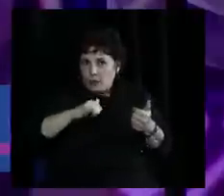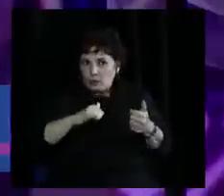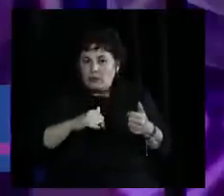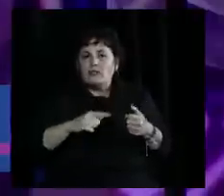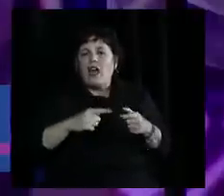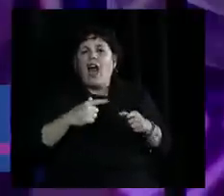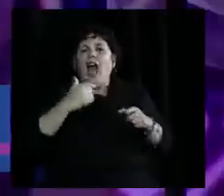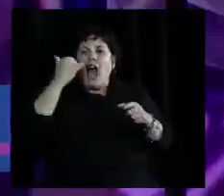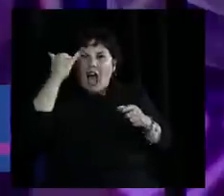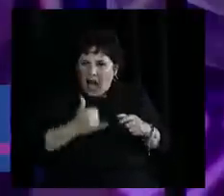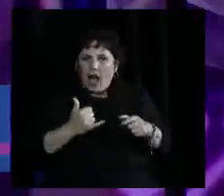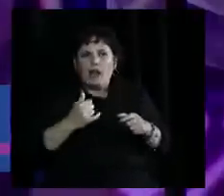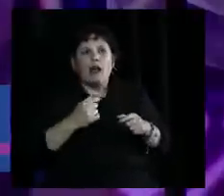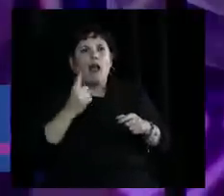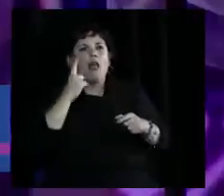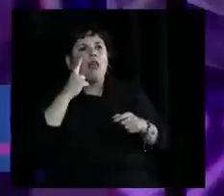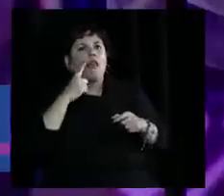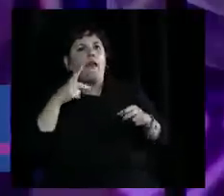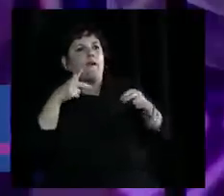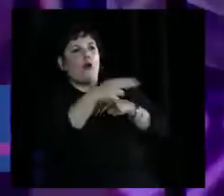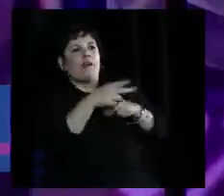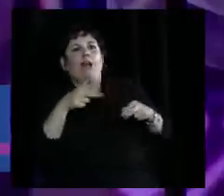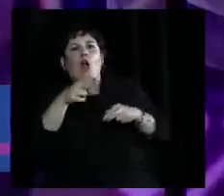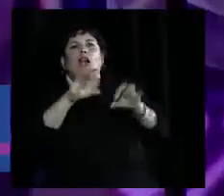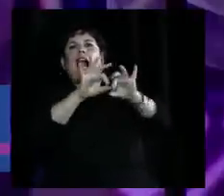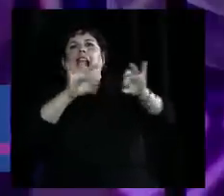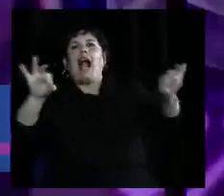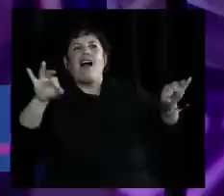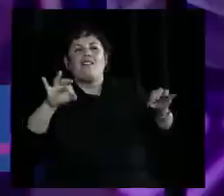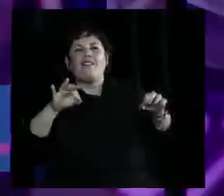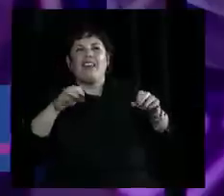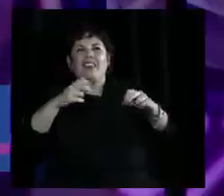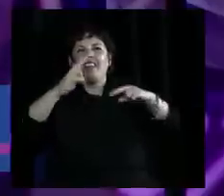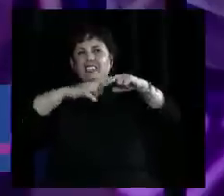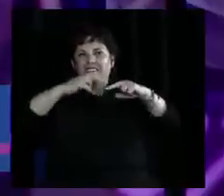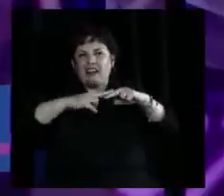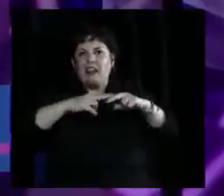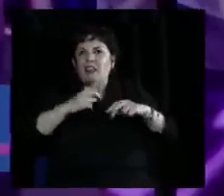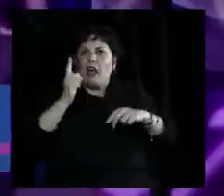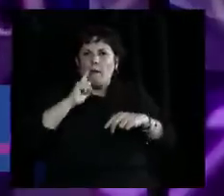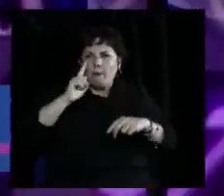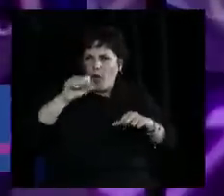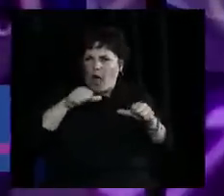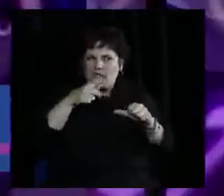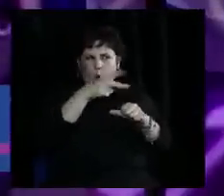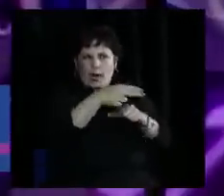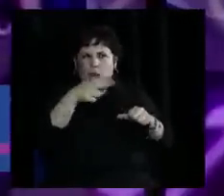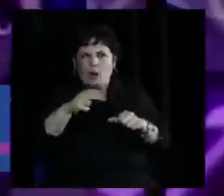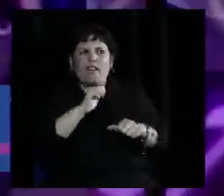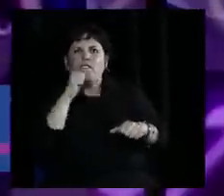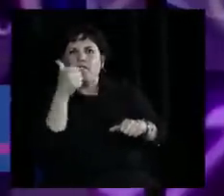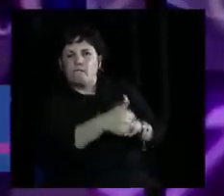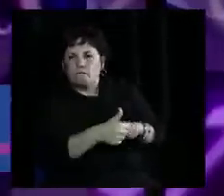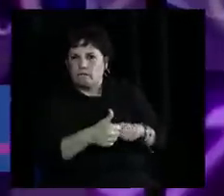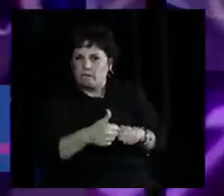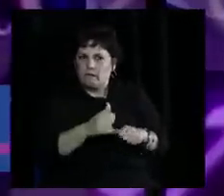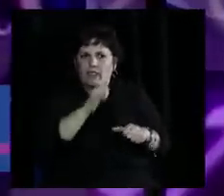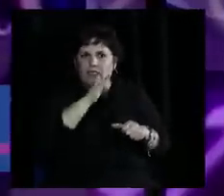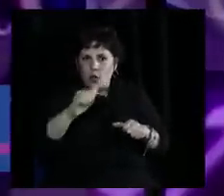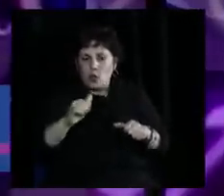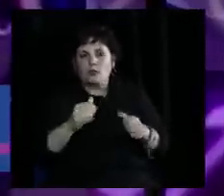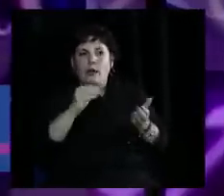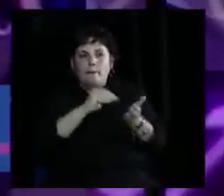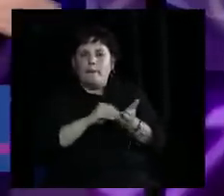habiendo sabotajes contra fibra óptica, además de todas las medidas que se vienen tomando en la empresa